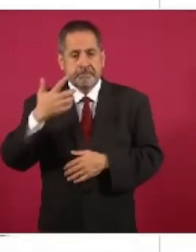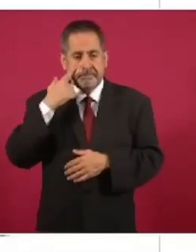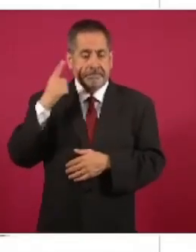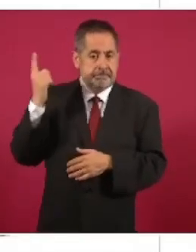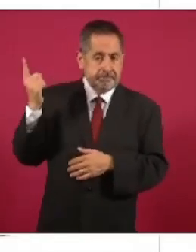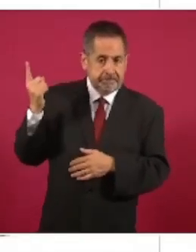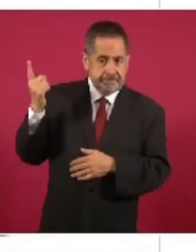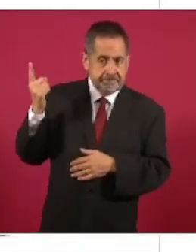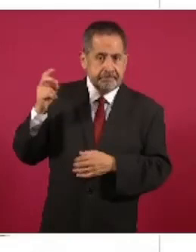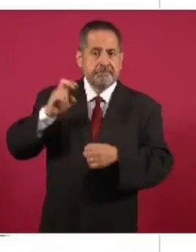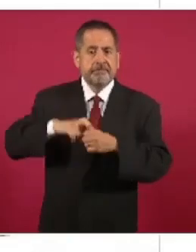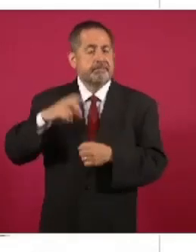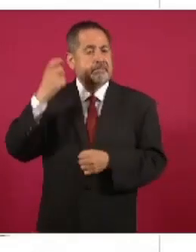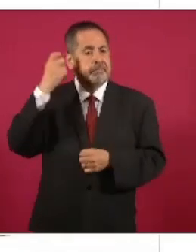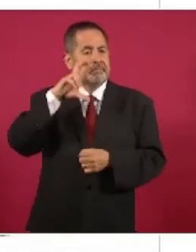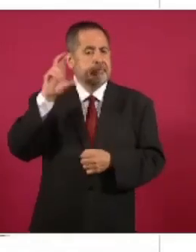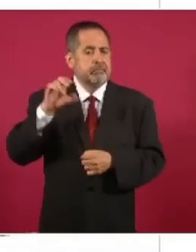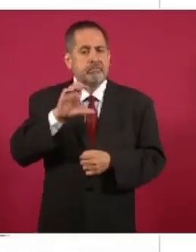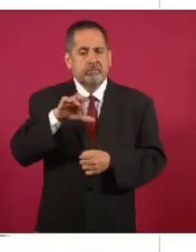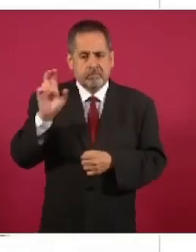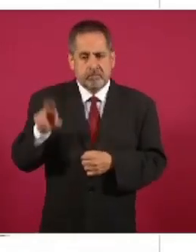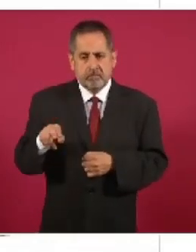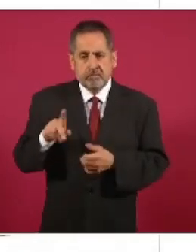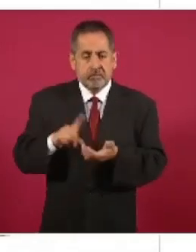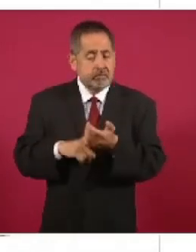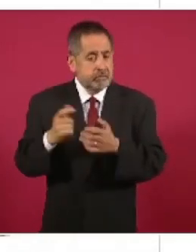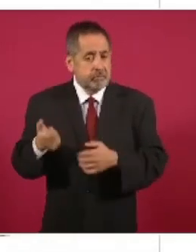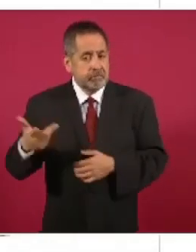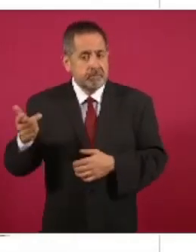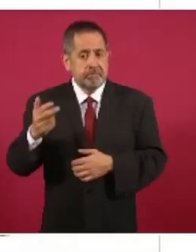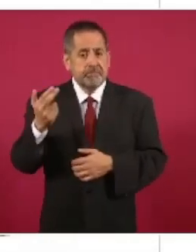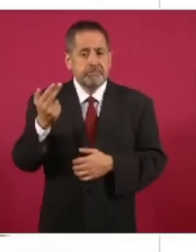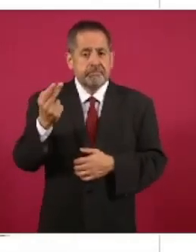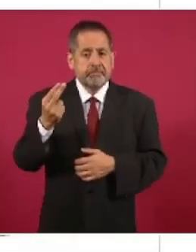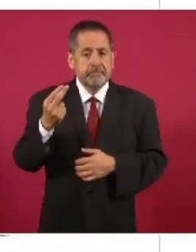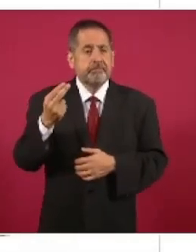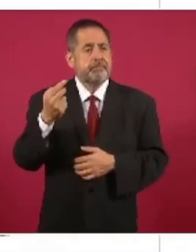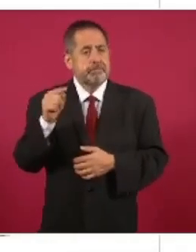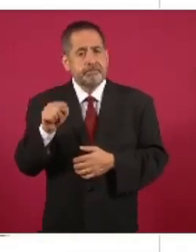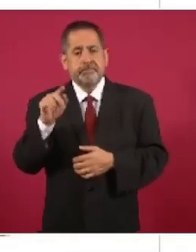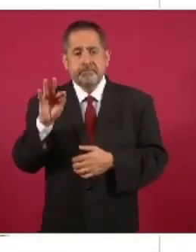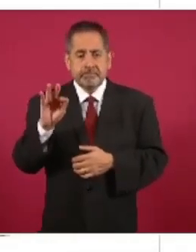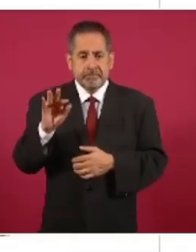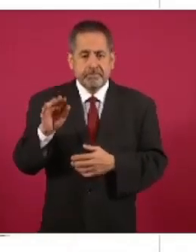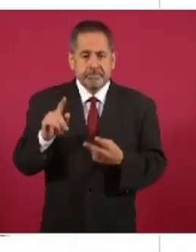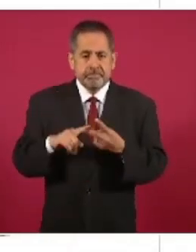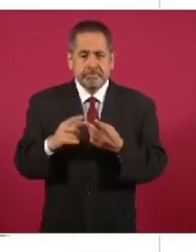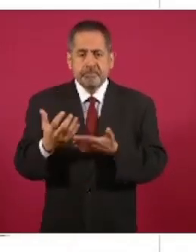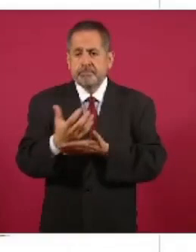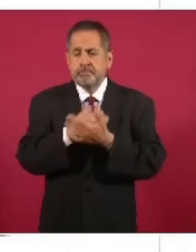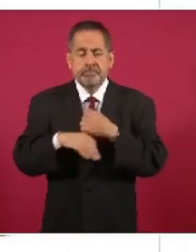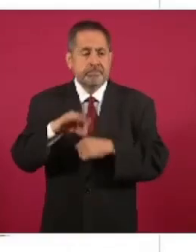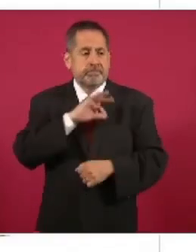Roo, en Cancún, con un precio al público de 25 pesos con 40 centavos y un margen margen de